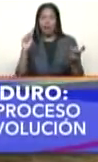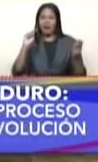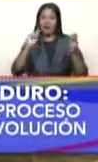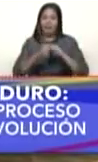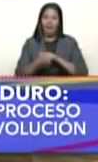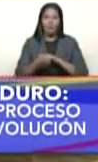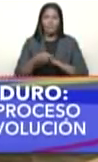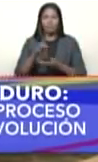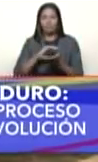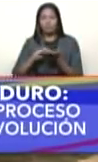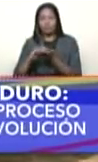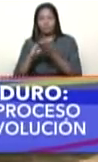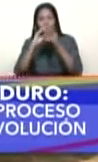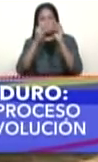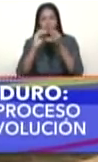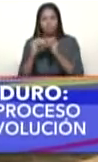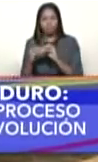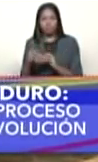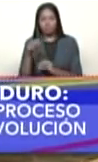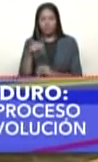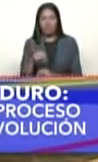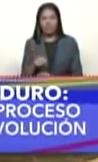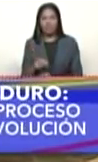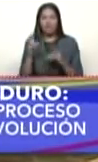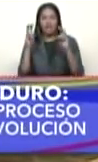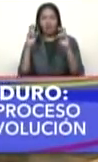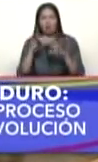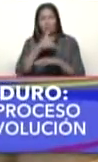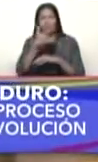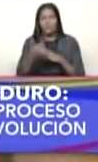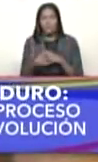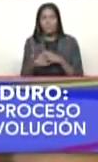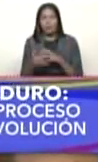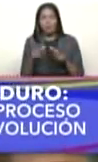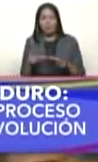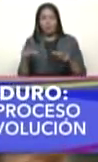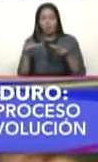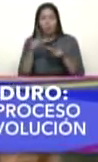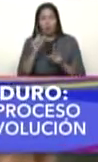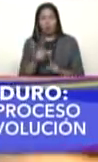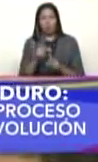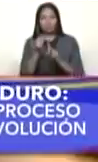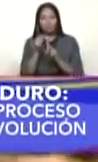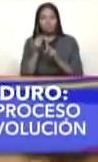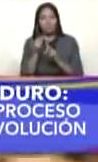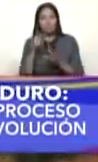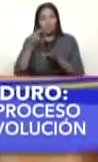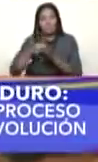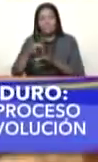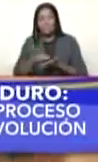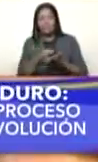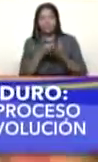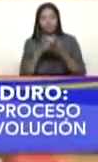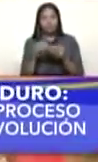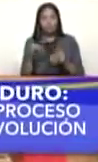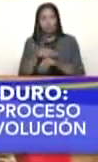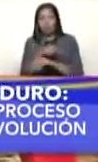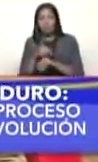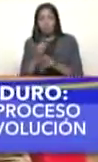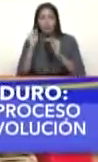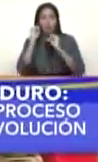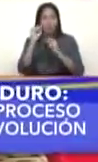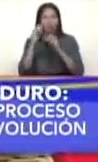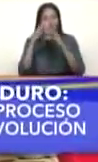cambio, renovación y rectificación. El nuevo plan por sector específico, inversión, tiempo,